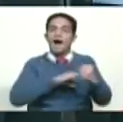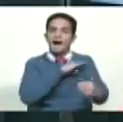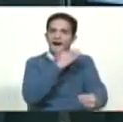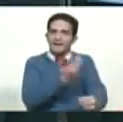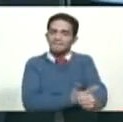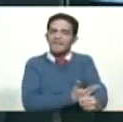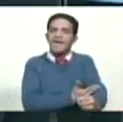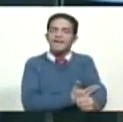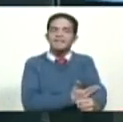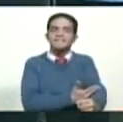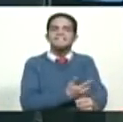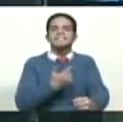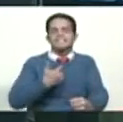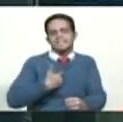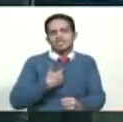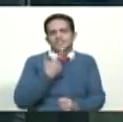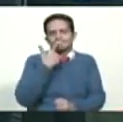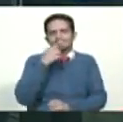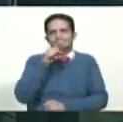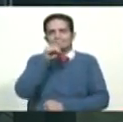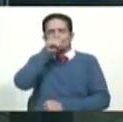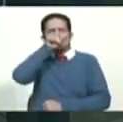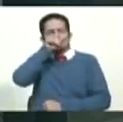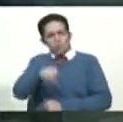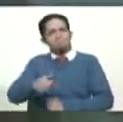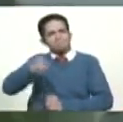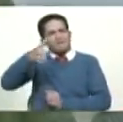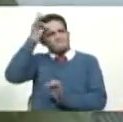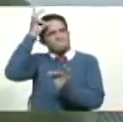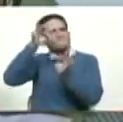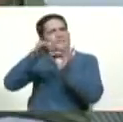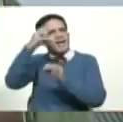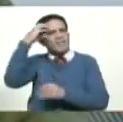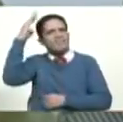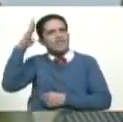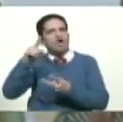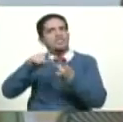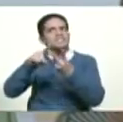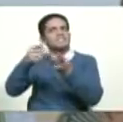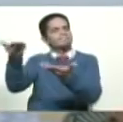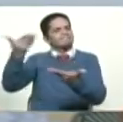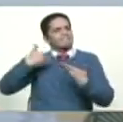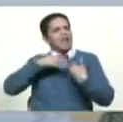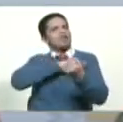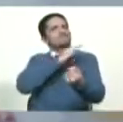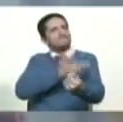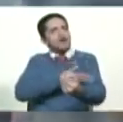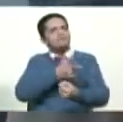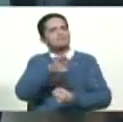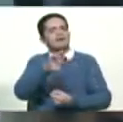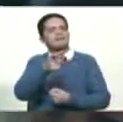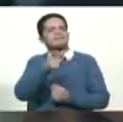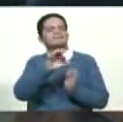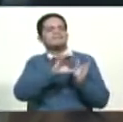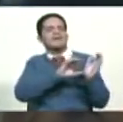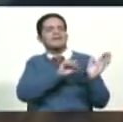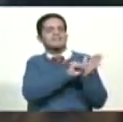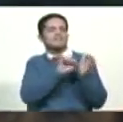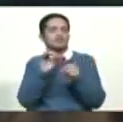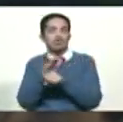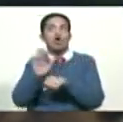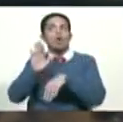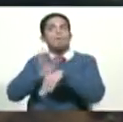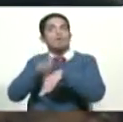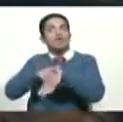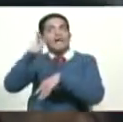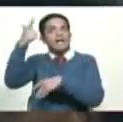pasa, soy más creyente y tengo más fe en Dios y en la fuerza de Cristo, porque Él me acompaña,